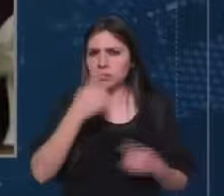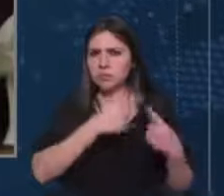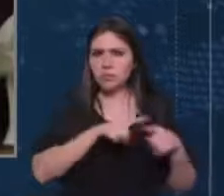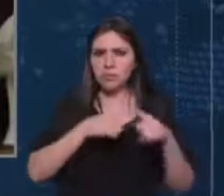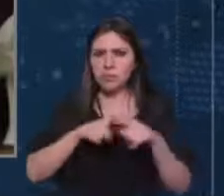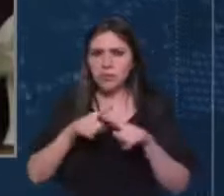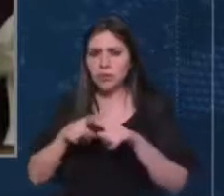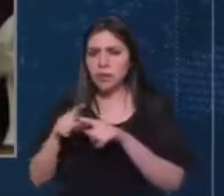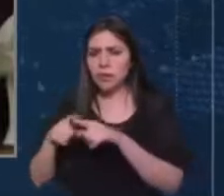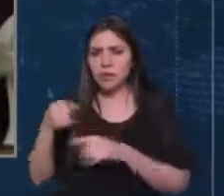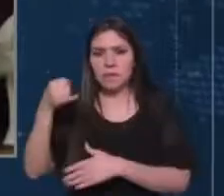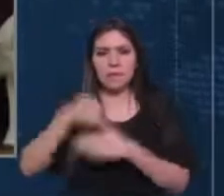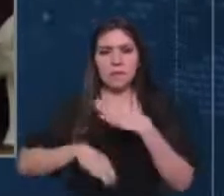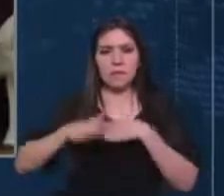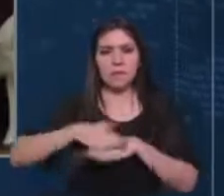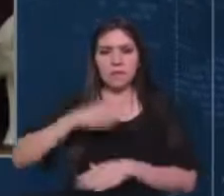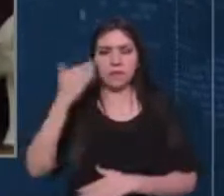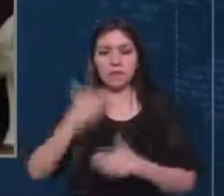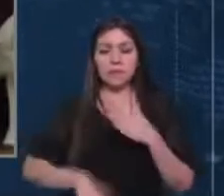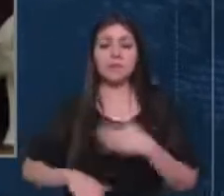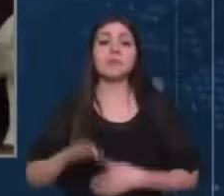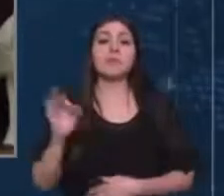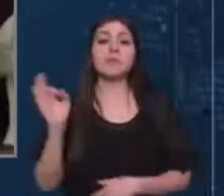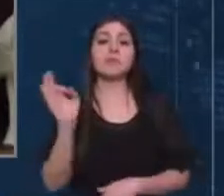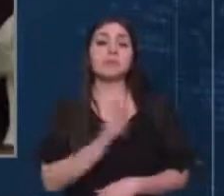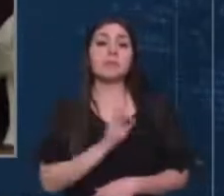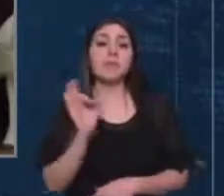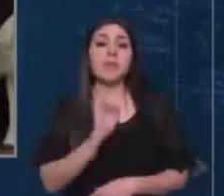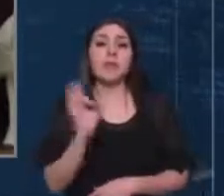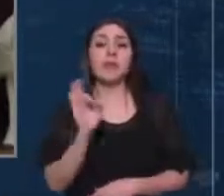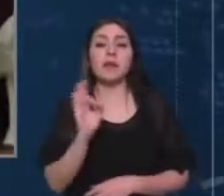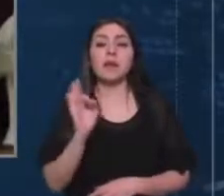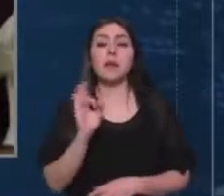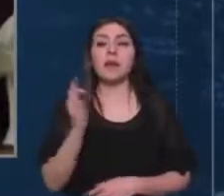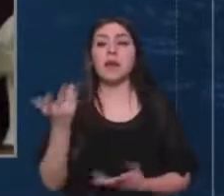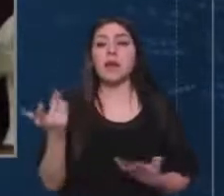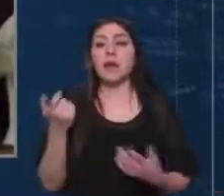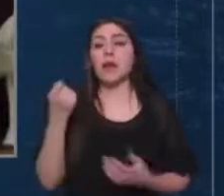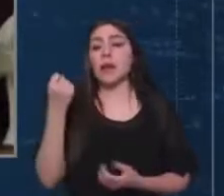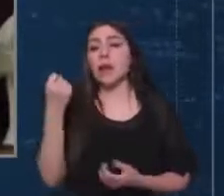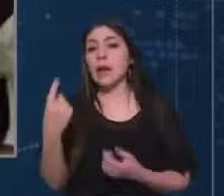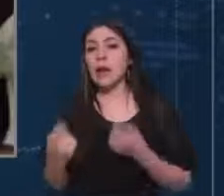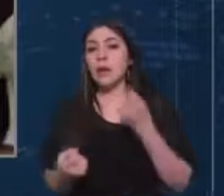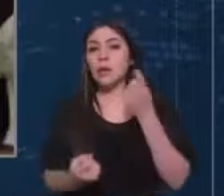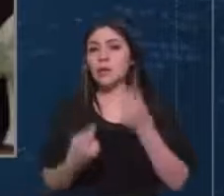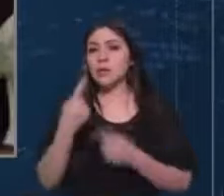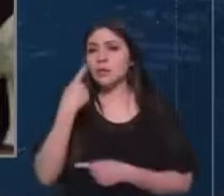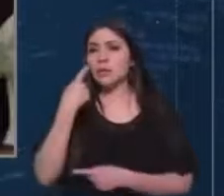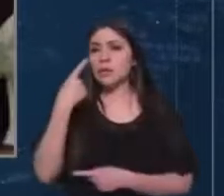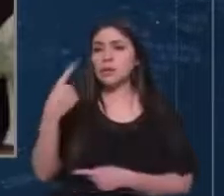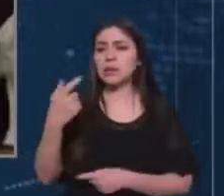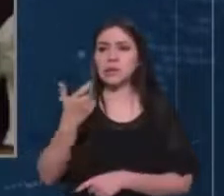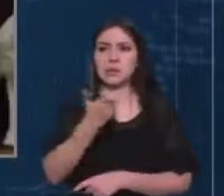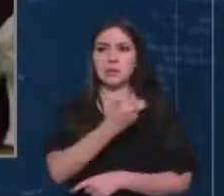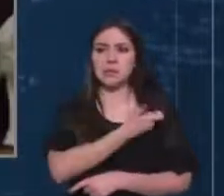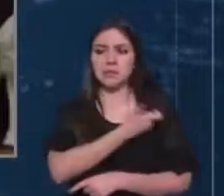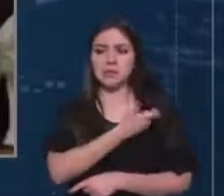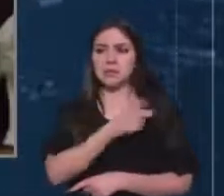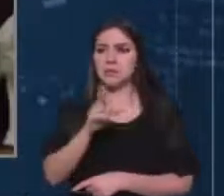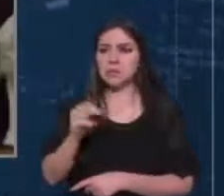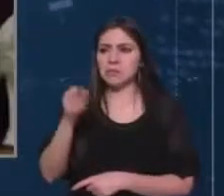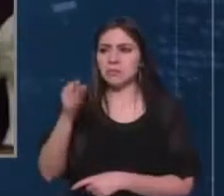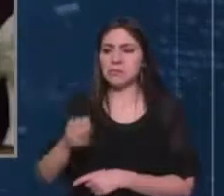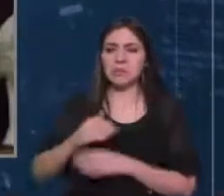escenarios, y seguramente, incluso si fuera el caso de que algunas variantes escapan o eluden